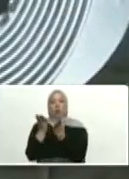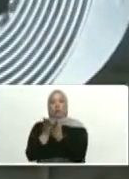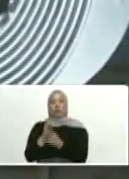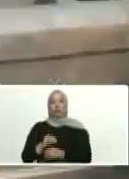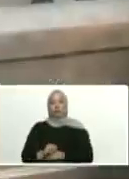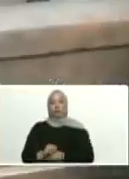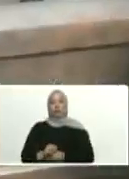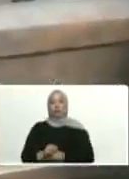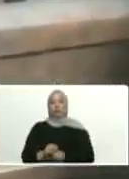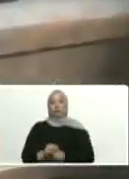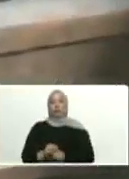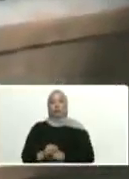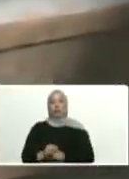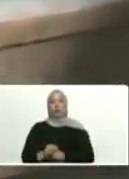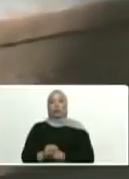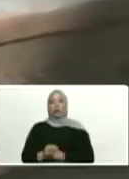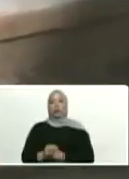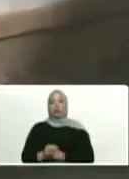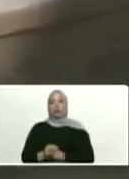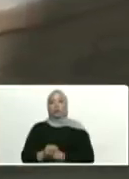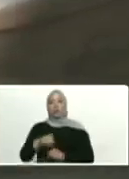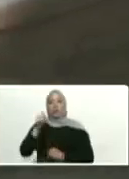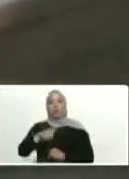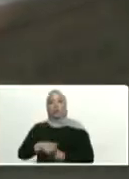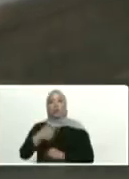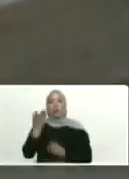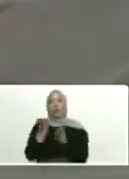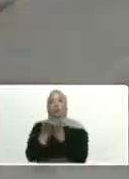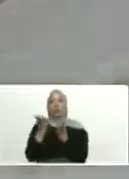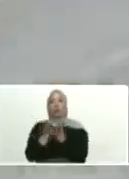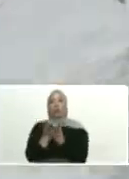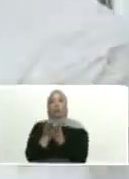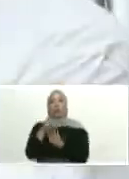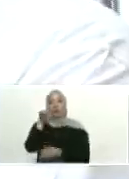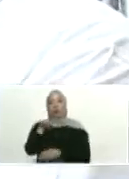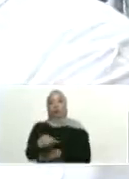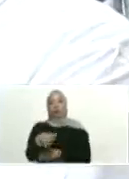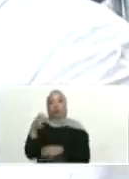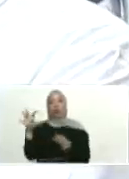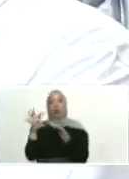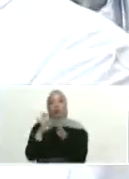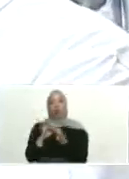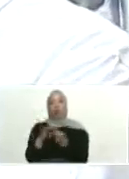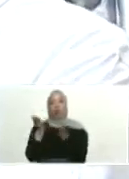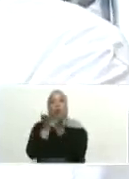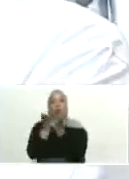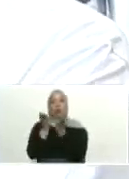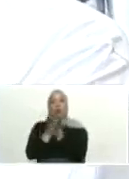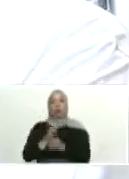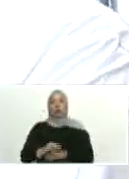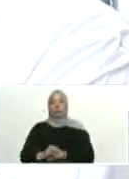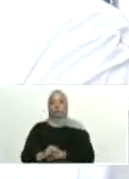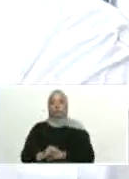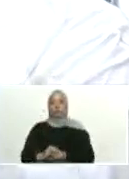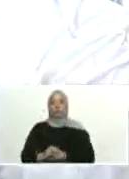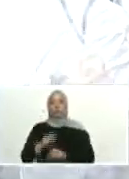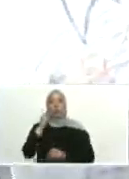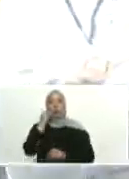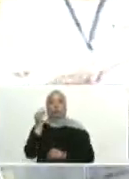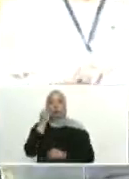Alfonsito alfonsino y el mar ahí está una de las claves Ah la unión de la clase Obrera la